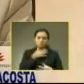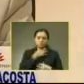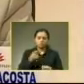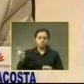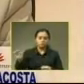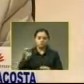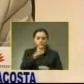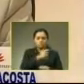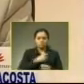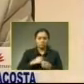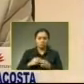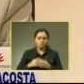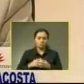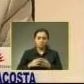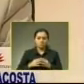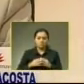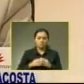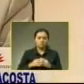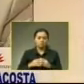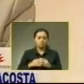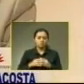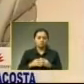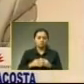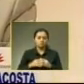ningún problema. Asambleísta Pilamunga, por favor.